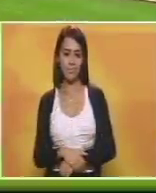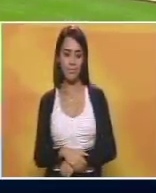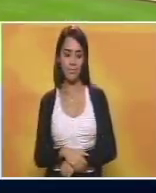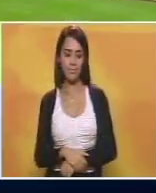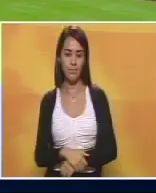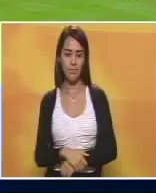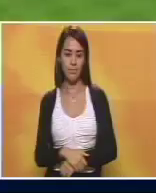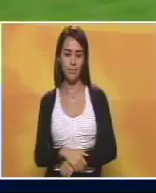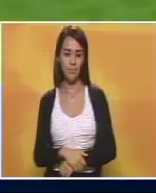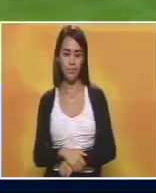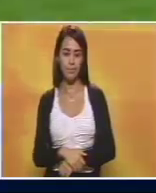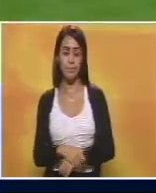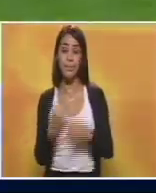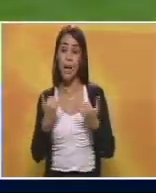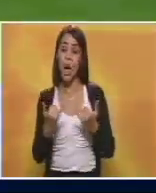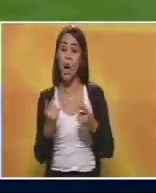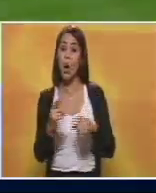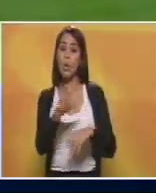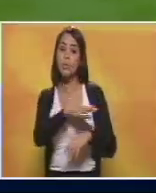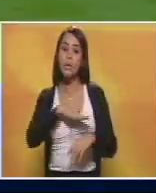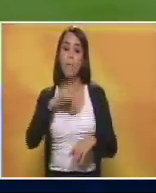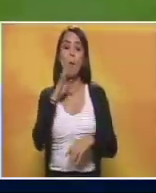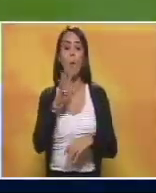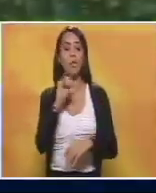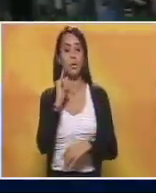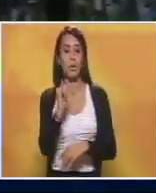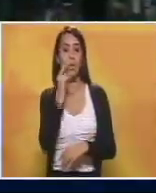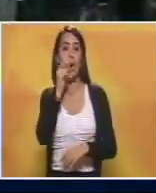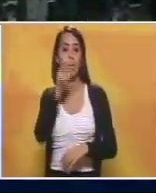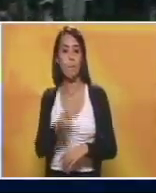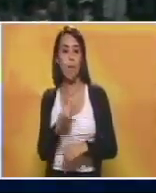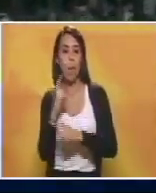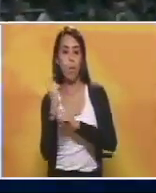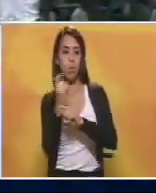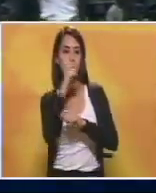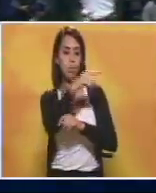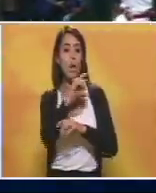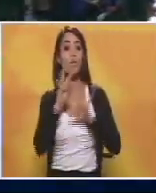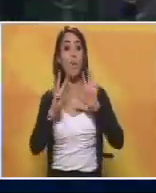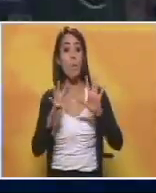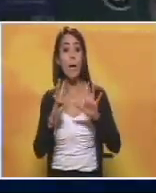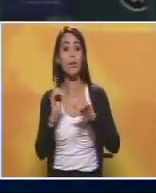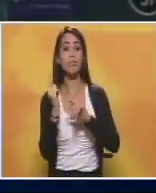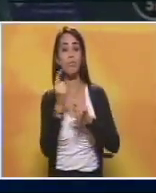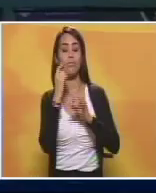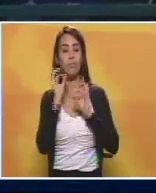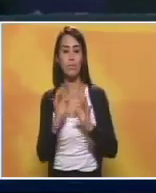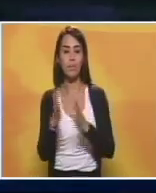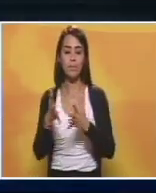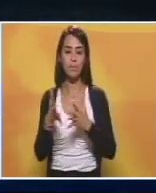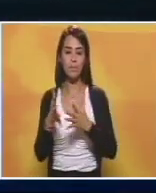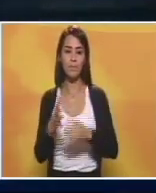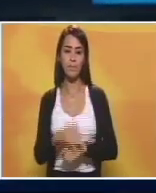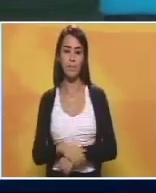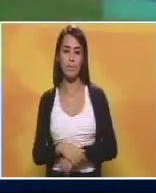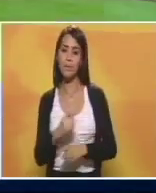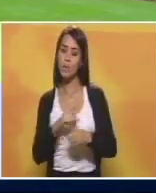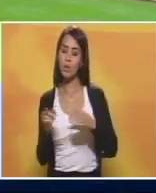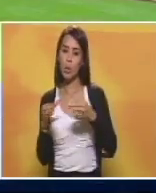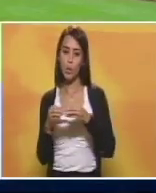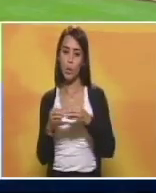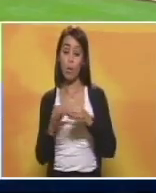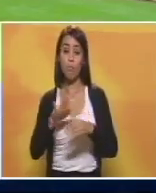y vamos al bus stadium y en el cuarto episodio alcides escobar disparó su noveno doble de la campaña para darle la ventaja a los reales de kansas city